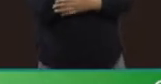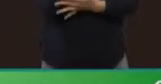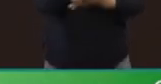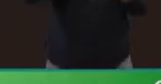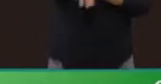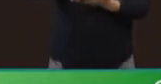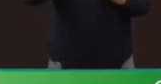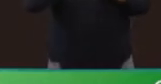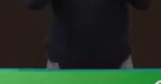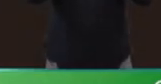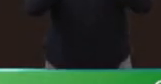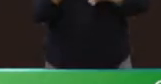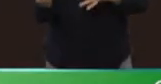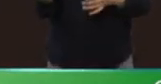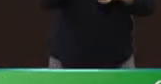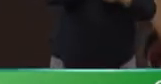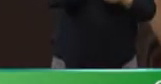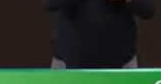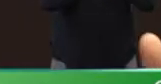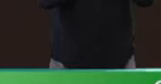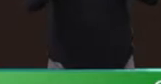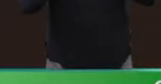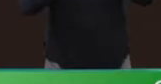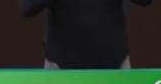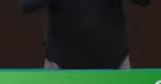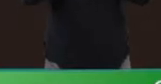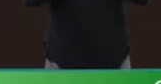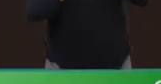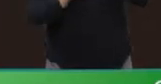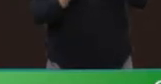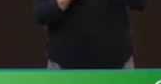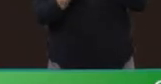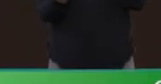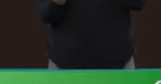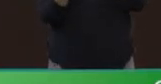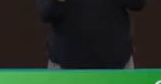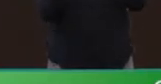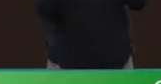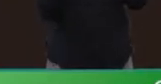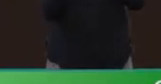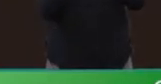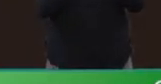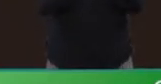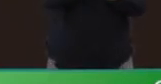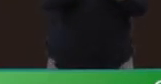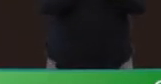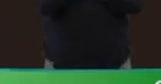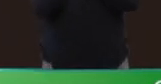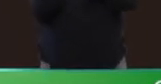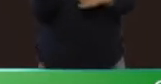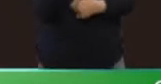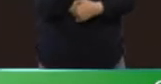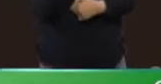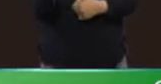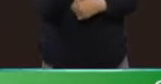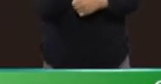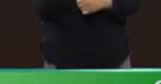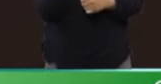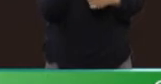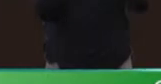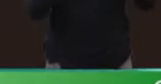calidad e inclusión e igualdad haciendo énfasis en la vialidad y la flexibilidad desde luego y la seguridad Vial es